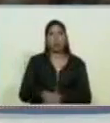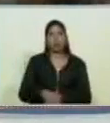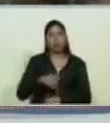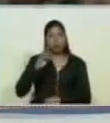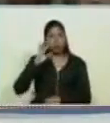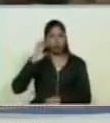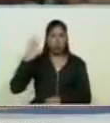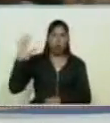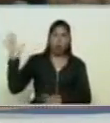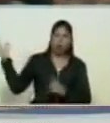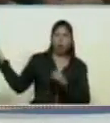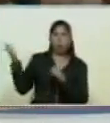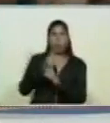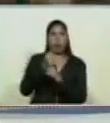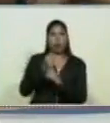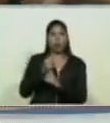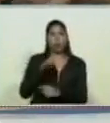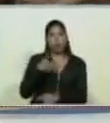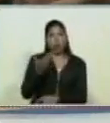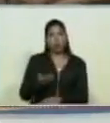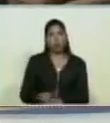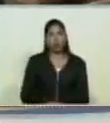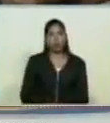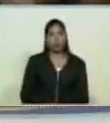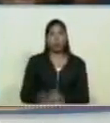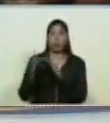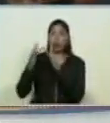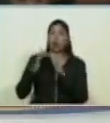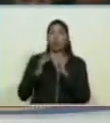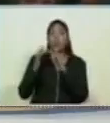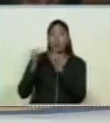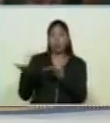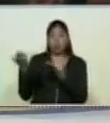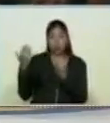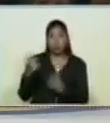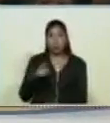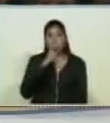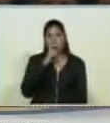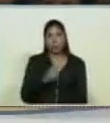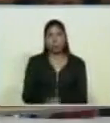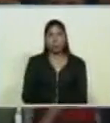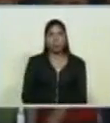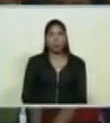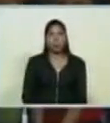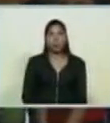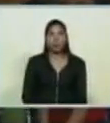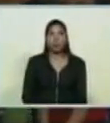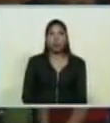sueños de todos los venezolanos y la venezolana. ¡Adelante, presidente!